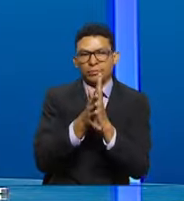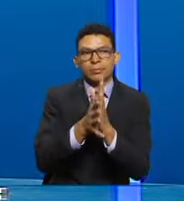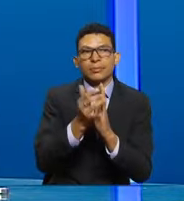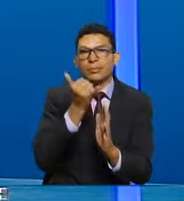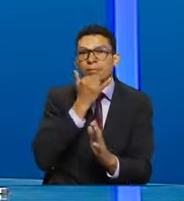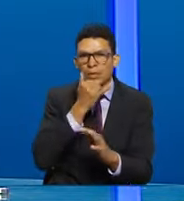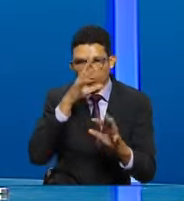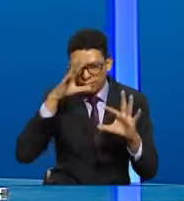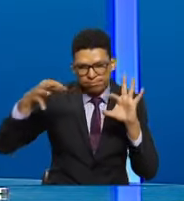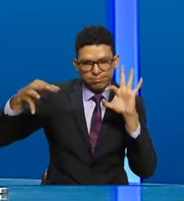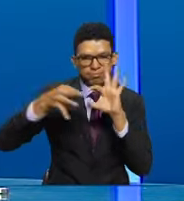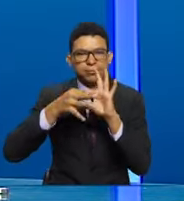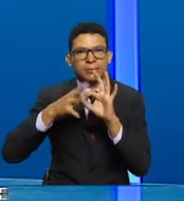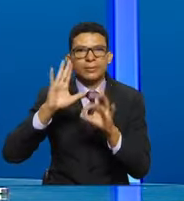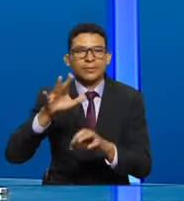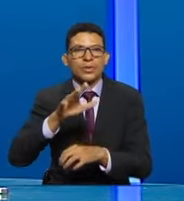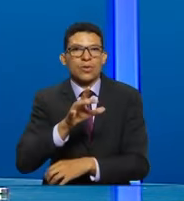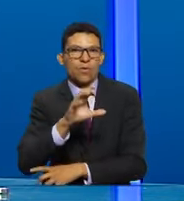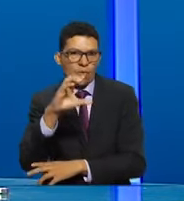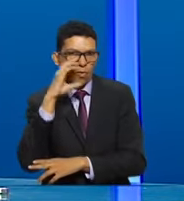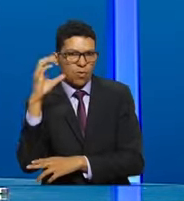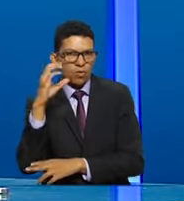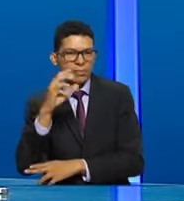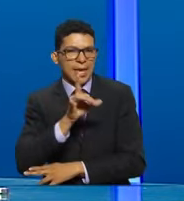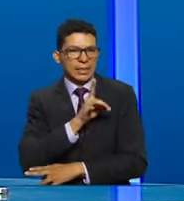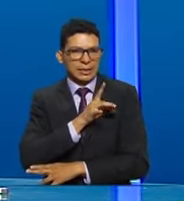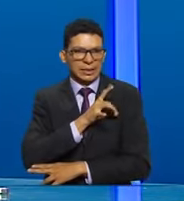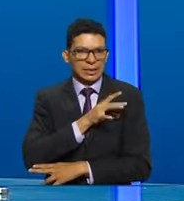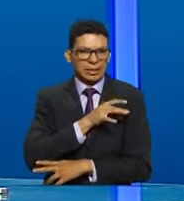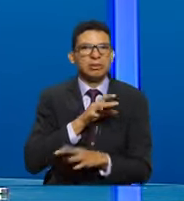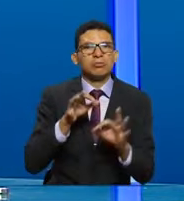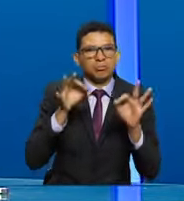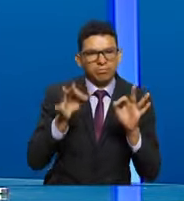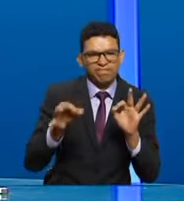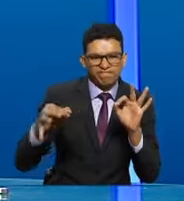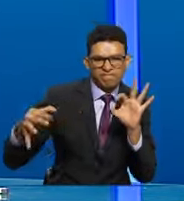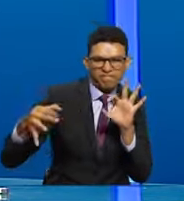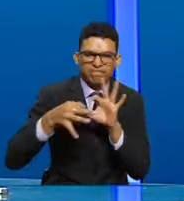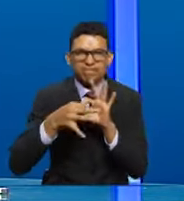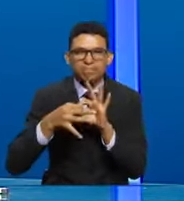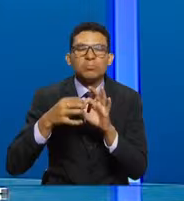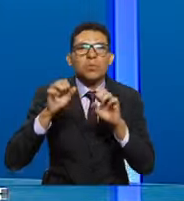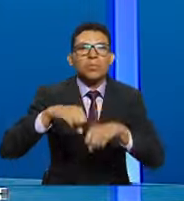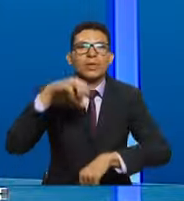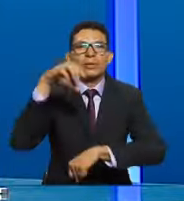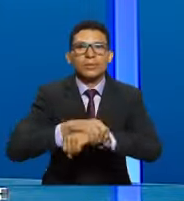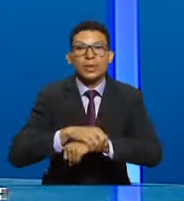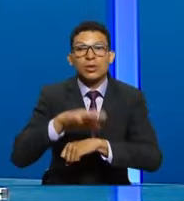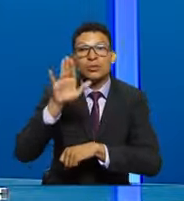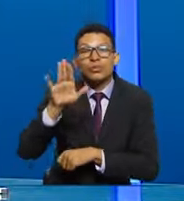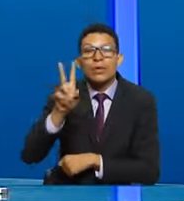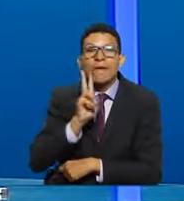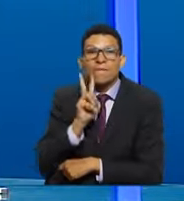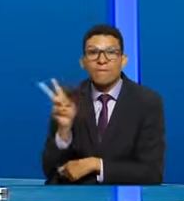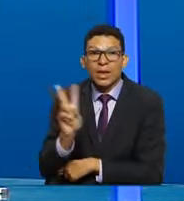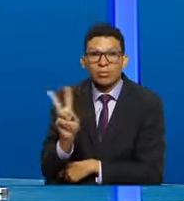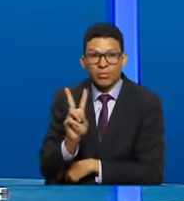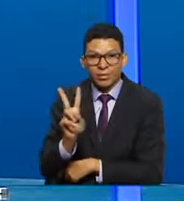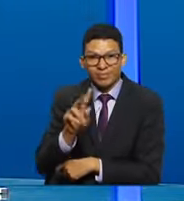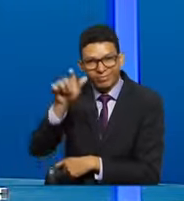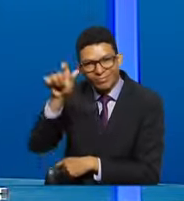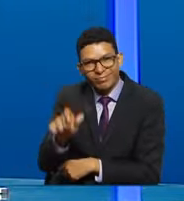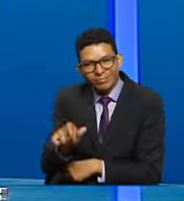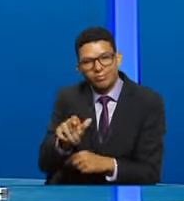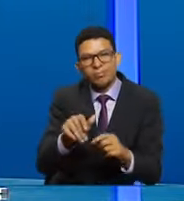el operativo articulado entre las autoridades de Colombia y Chile que permitió la captura de un ciudadano venezolano señalado de haber asesinado a un